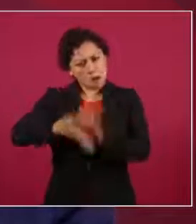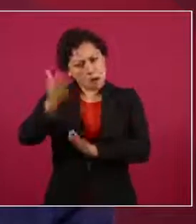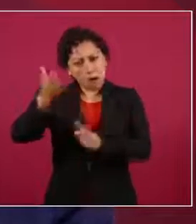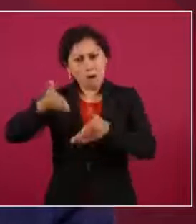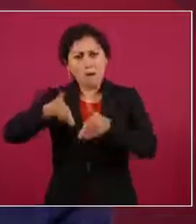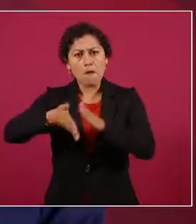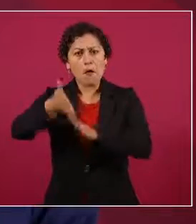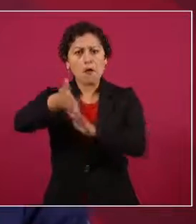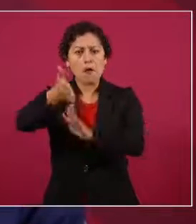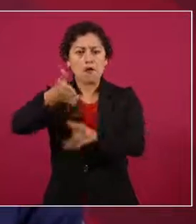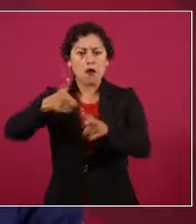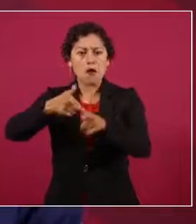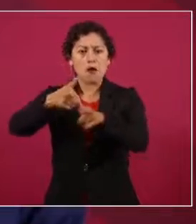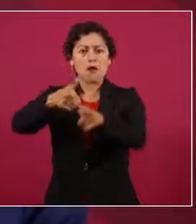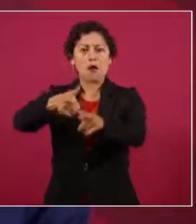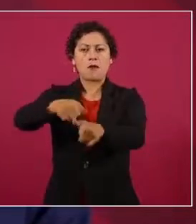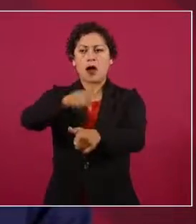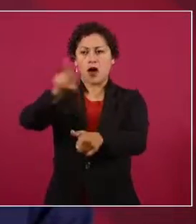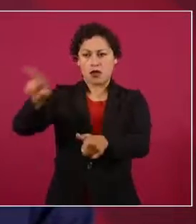y nos van pagando.